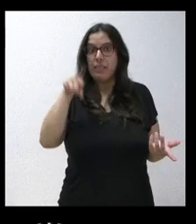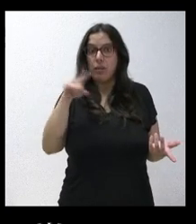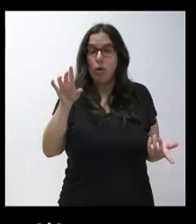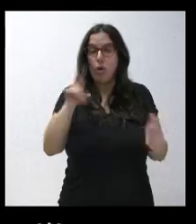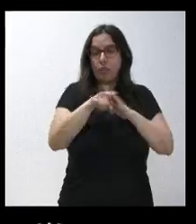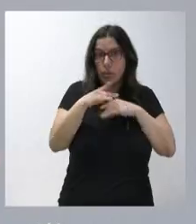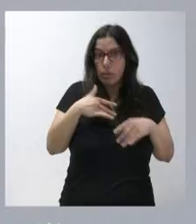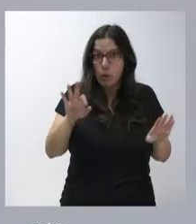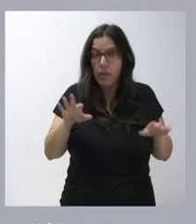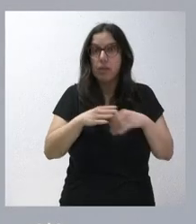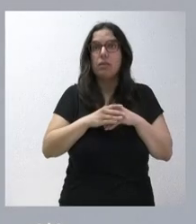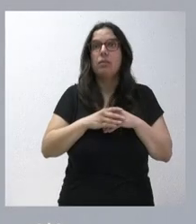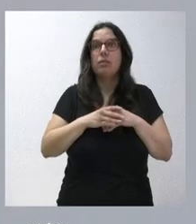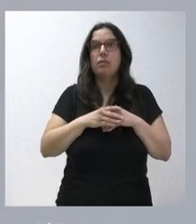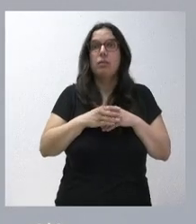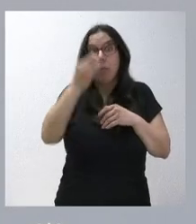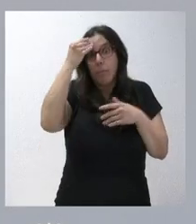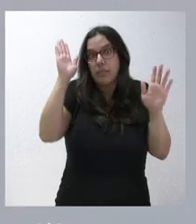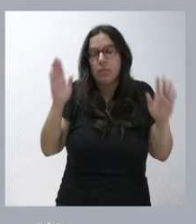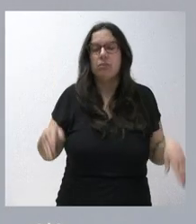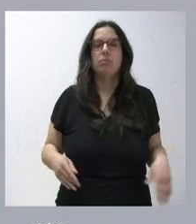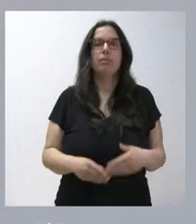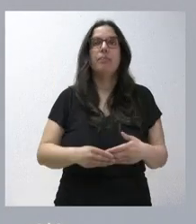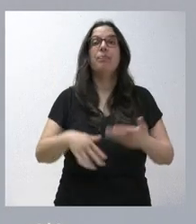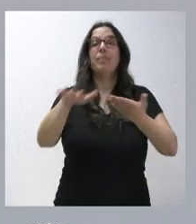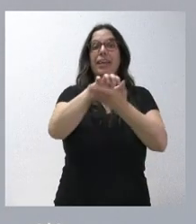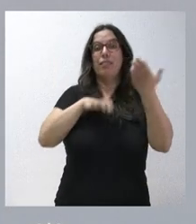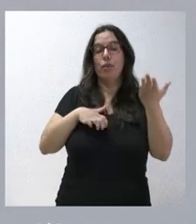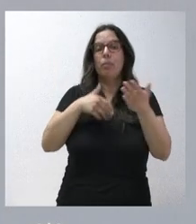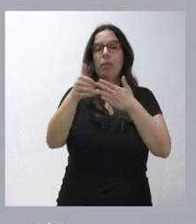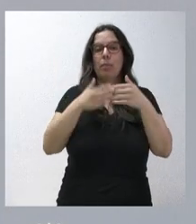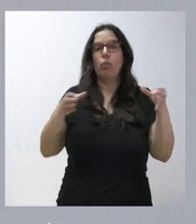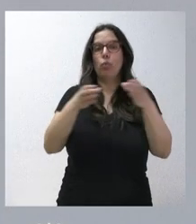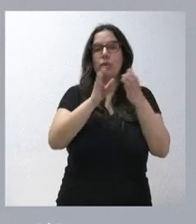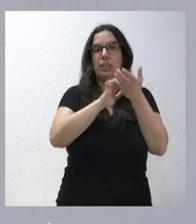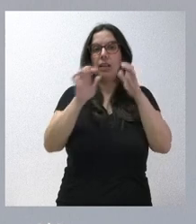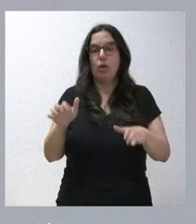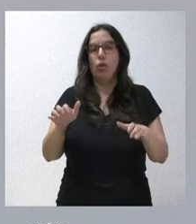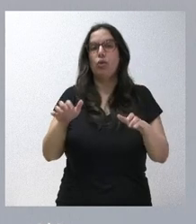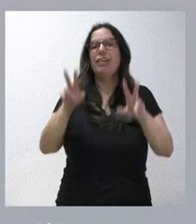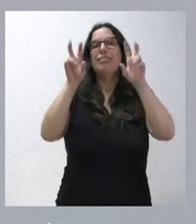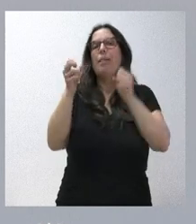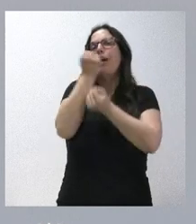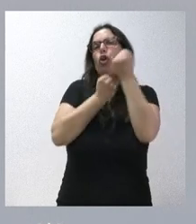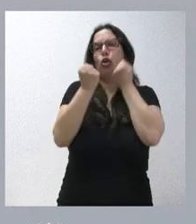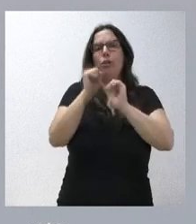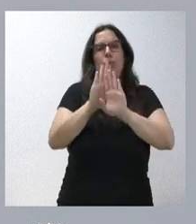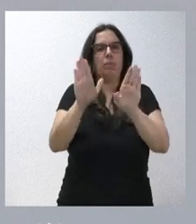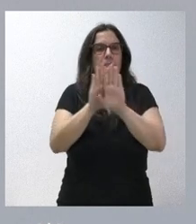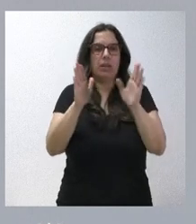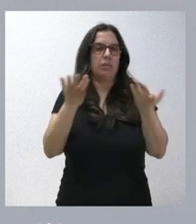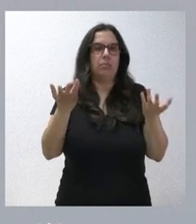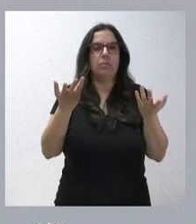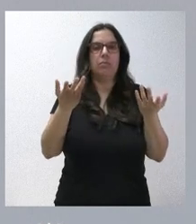posible el informe si se lo plantean el informe que corresponde a la junta de castill desde el punto de vista económico y por tanto la